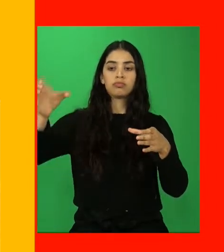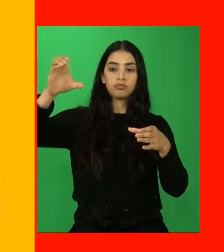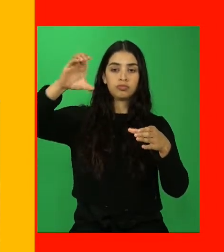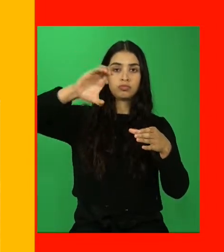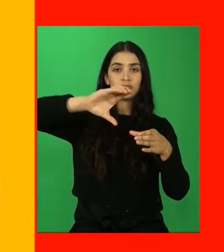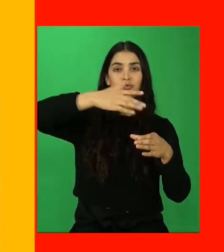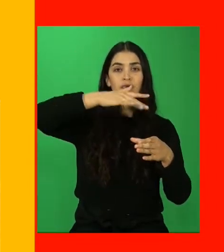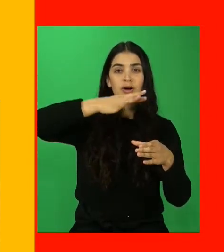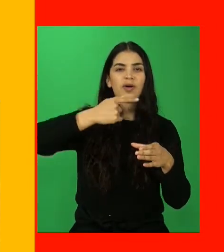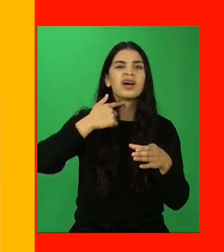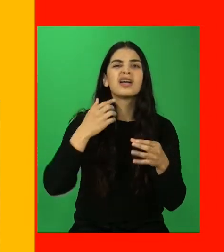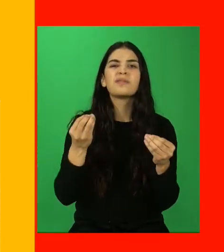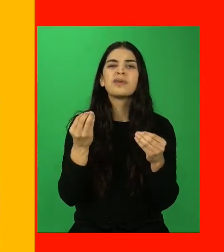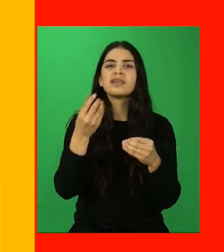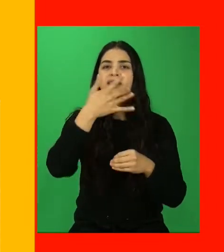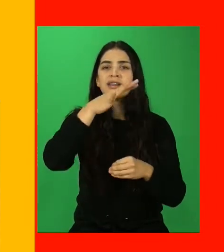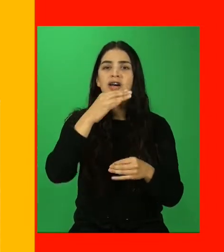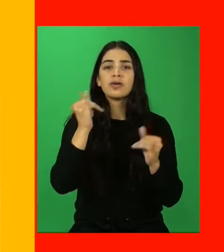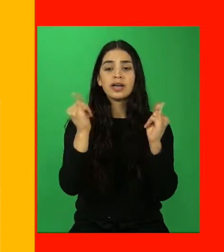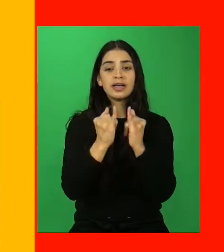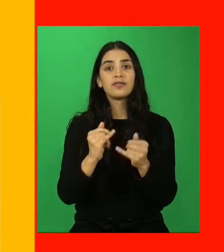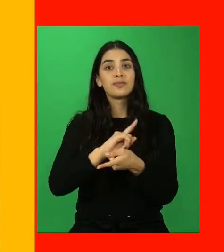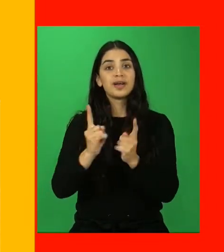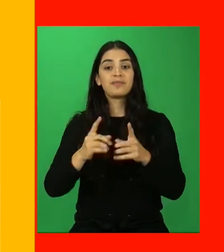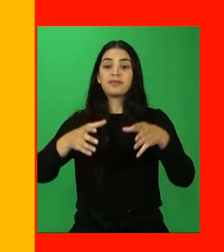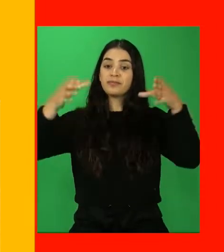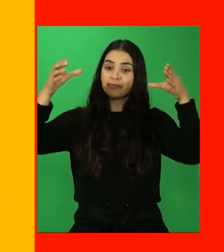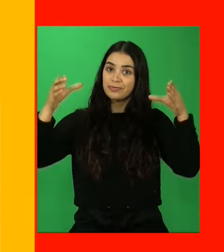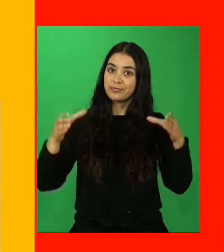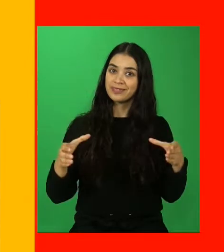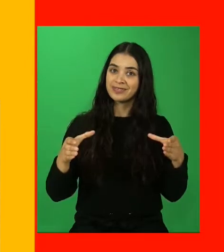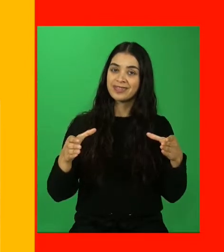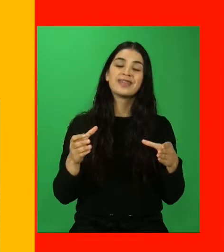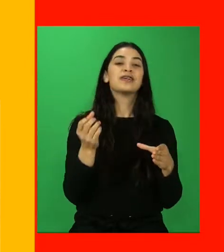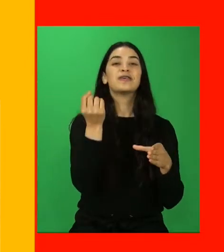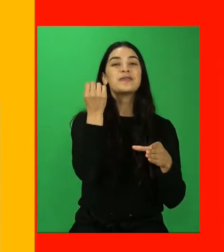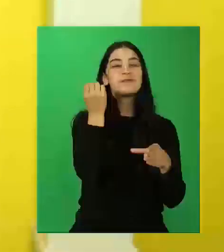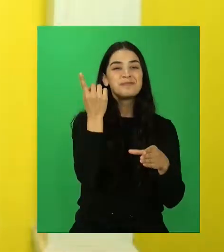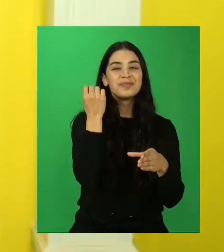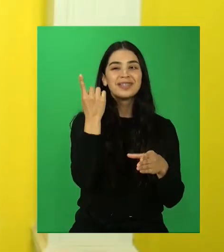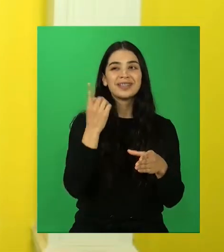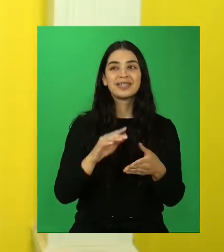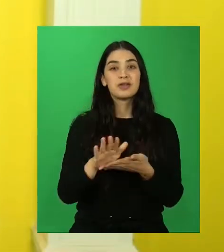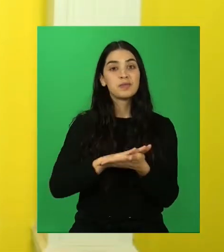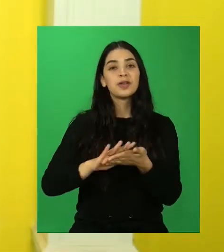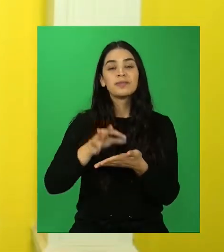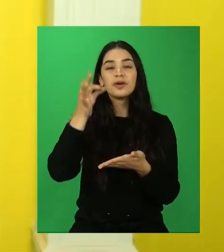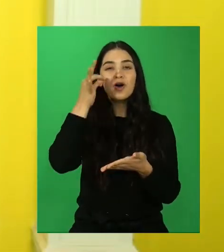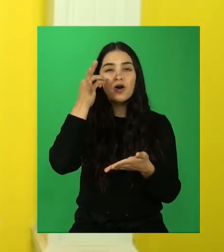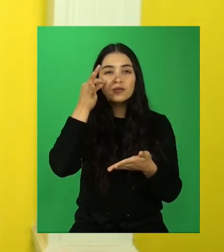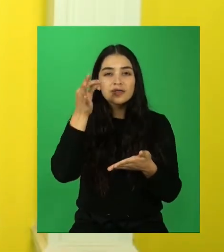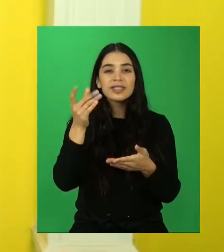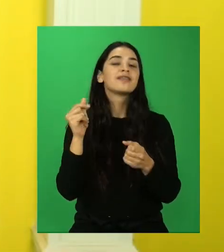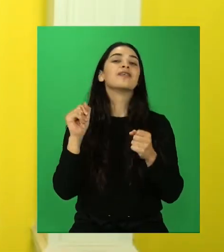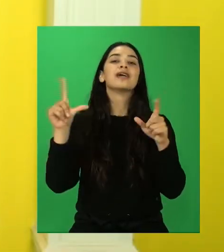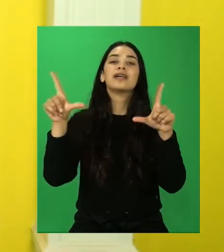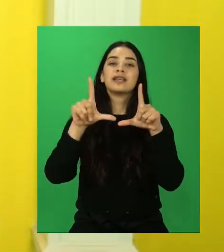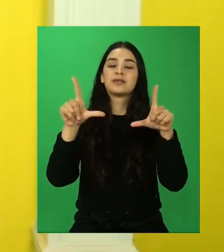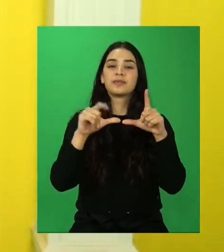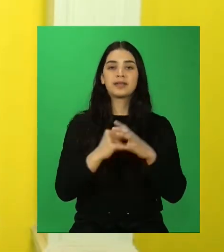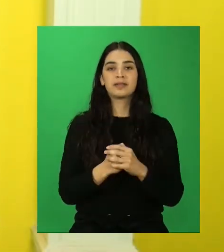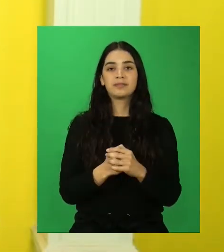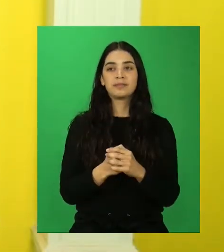ser el estado o la forma que va a tomar el líquido. Lo mismo va a pasar en el estado